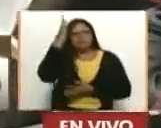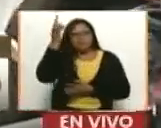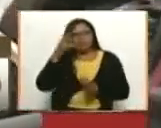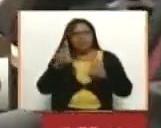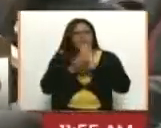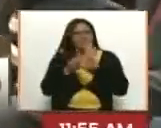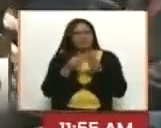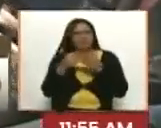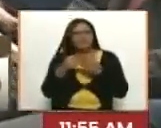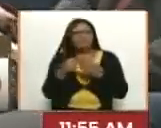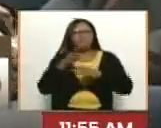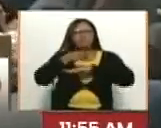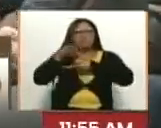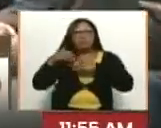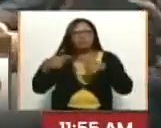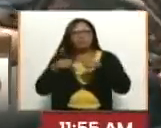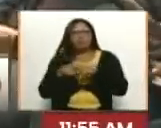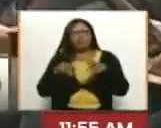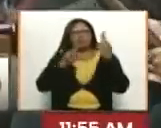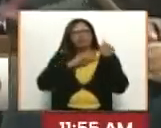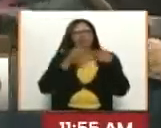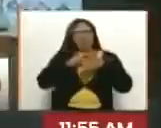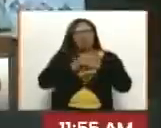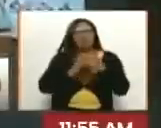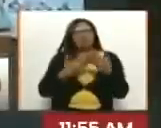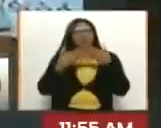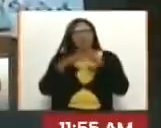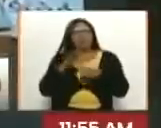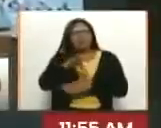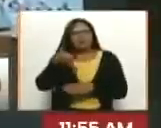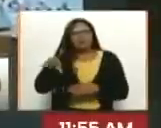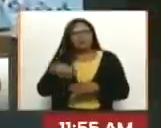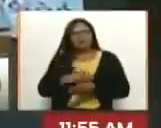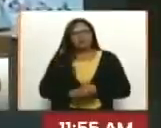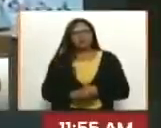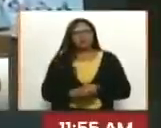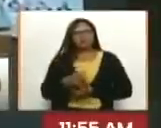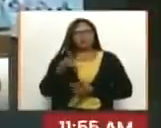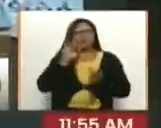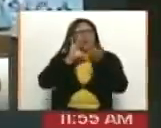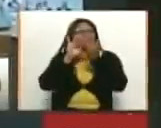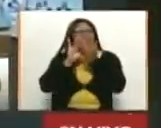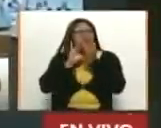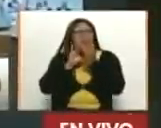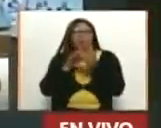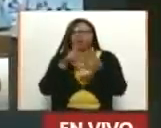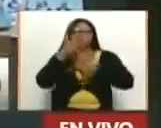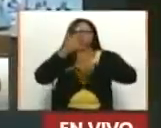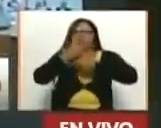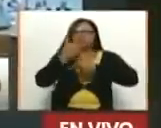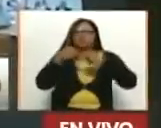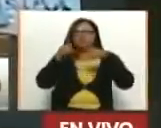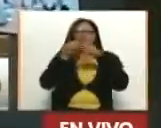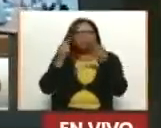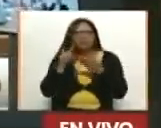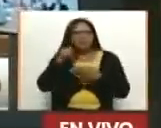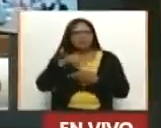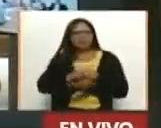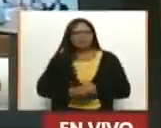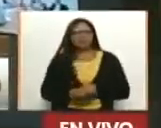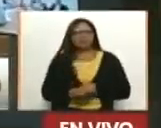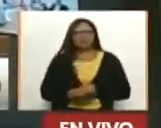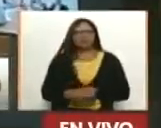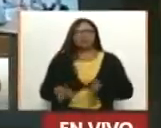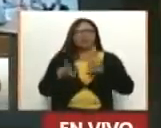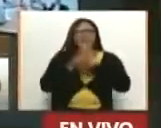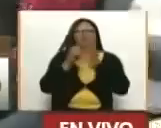esta representación de los poderes públicos en los estados. Están también conectados para esta jornada de consulta pública de la Ley